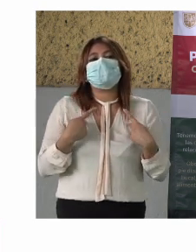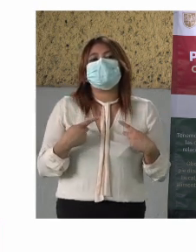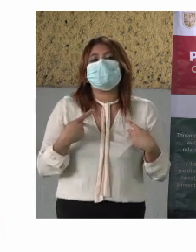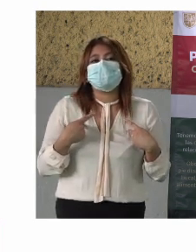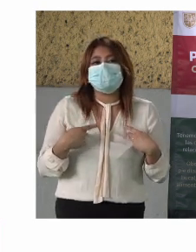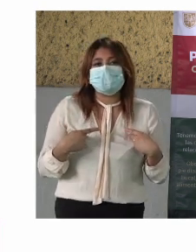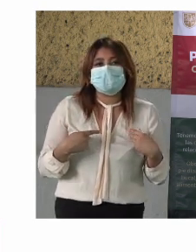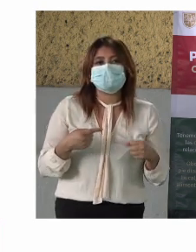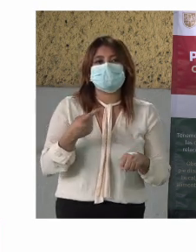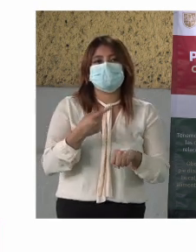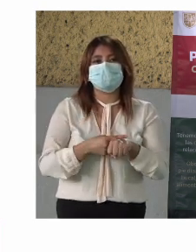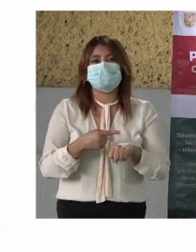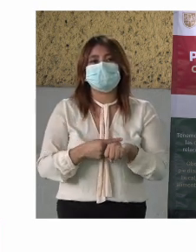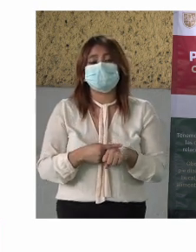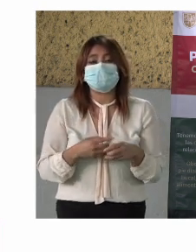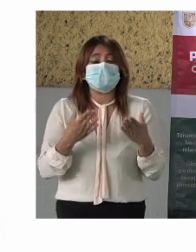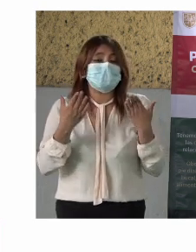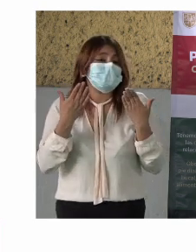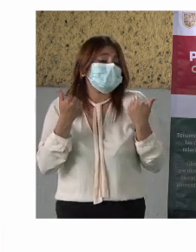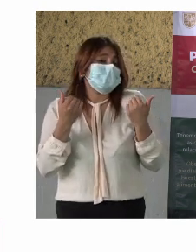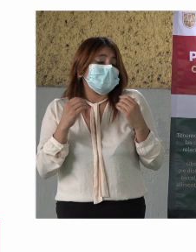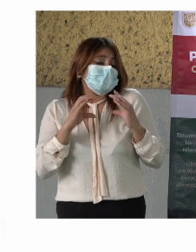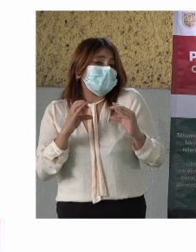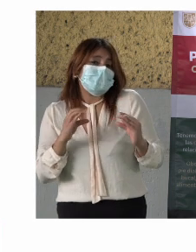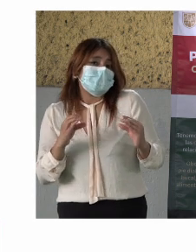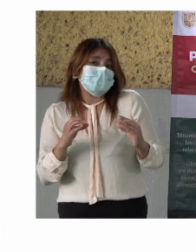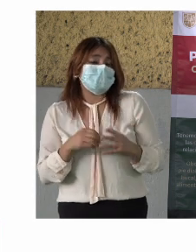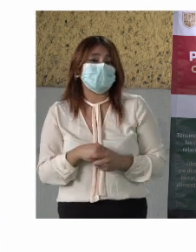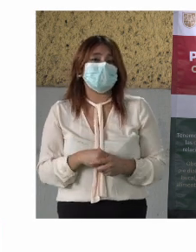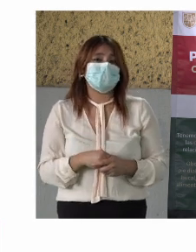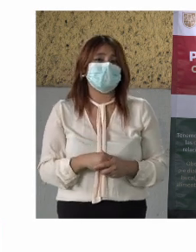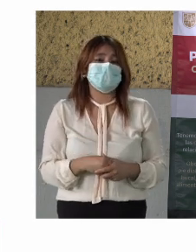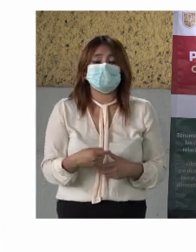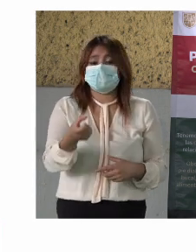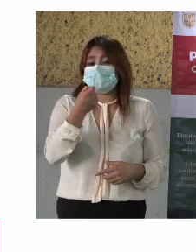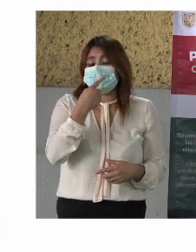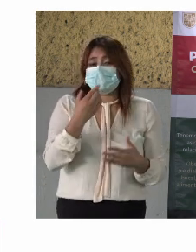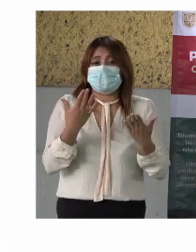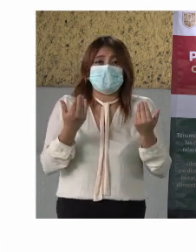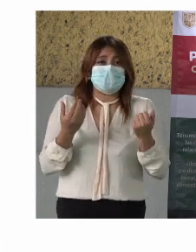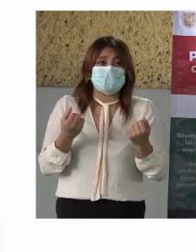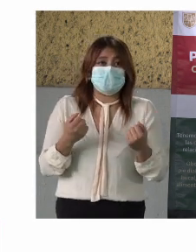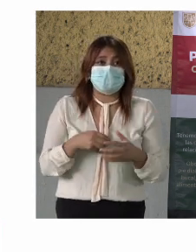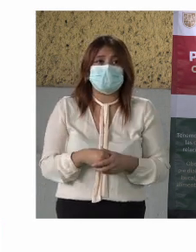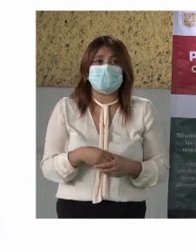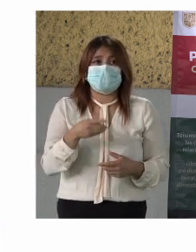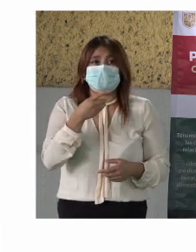que no tenga este tipo de medicamentos, el hecho de pedir un examen general de orina y que nos reporte